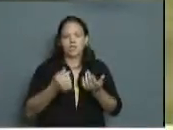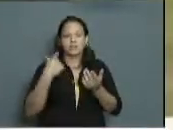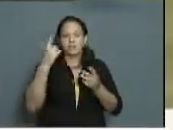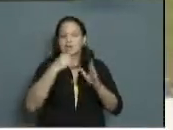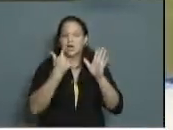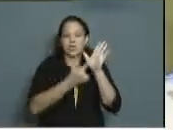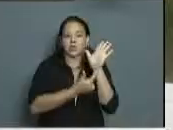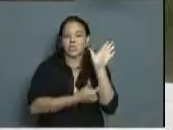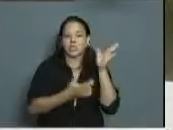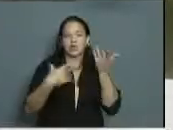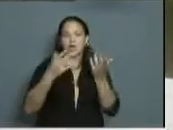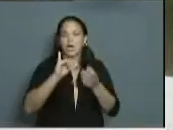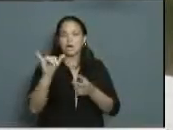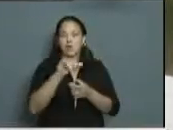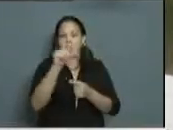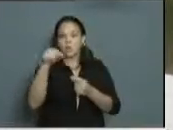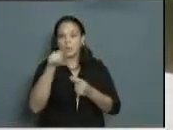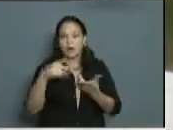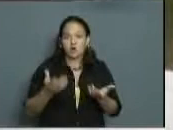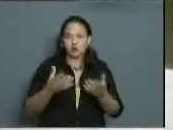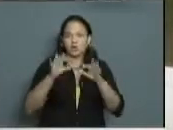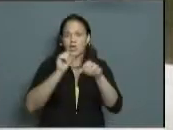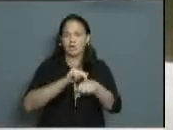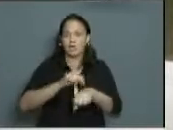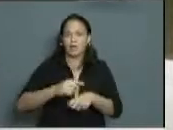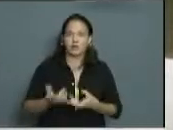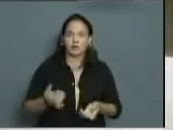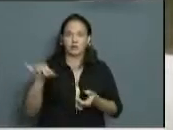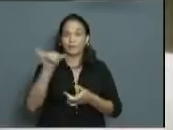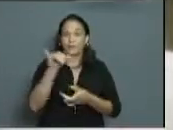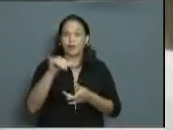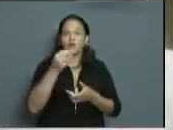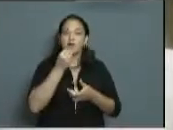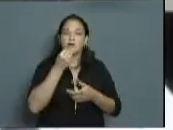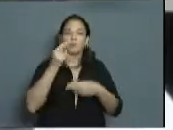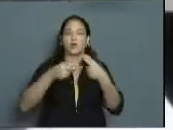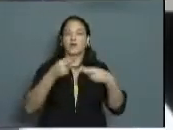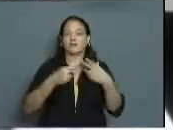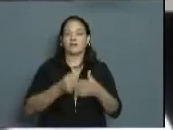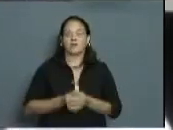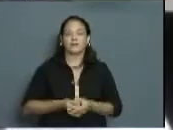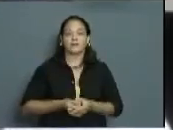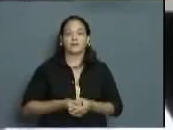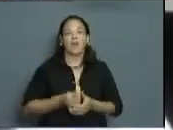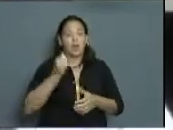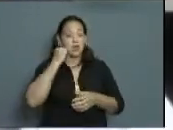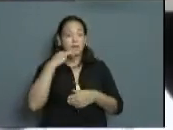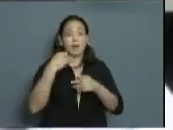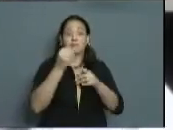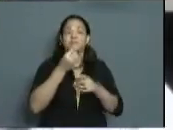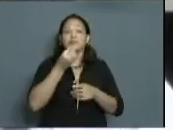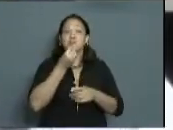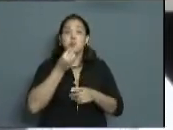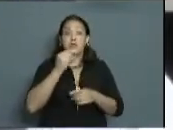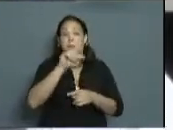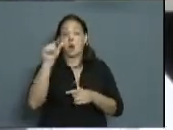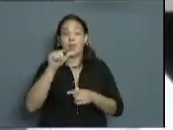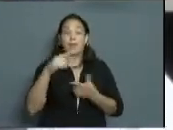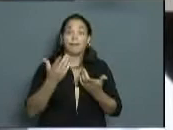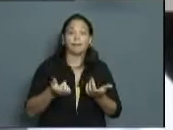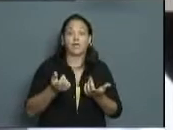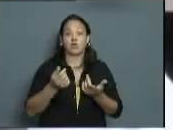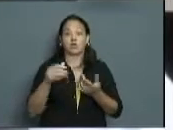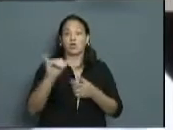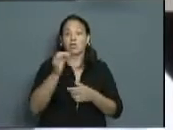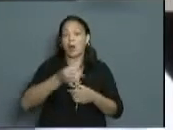clínico presenta el paciente en ese momento y poder actuar. Además de eso, le explicamos también a los pacientes